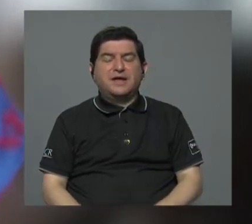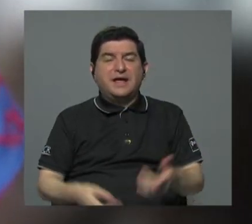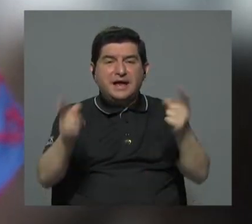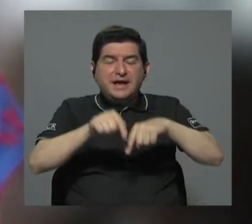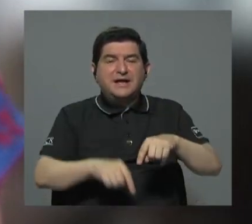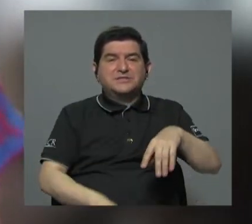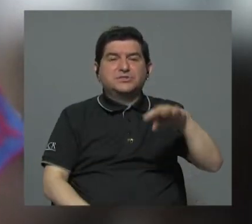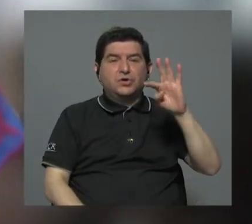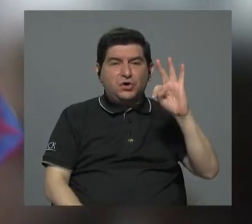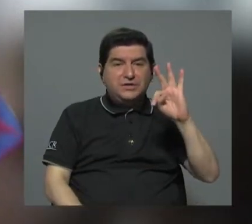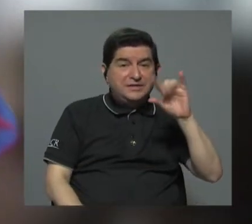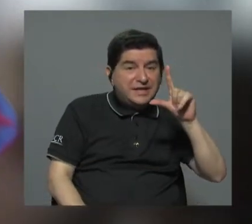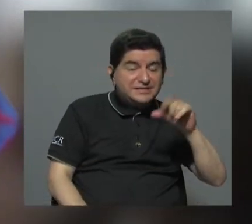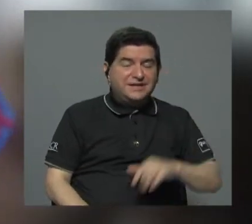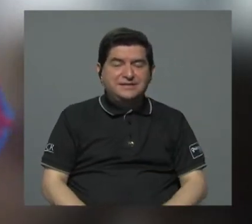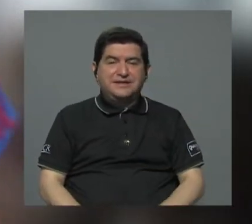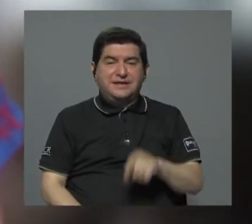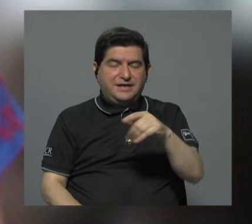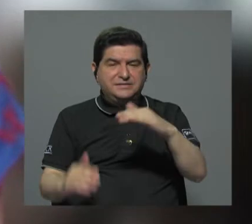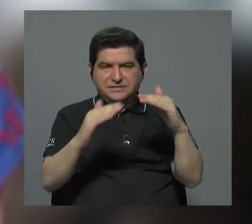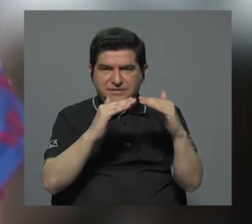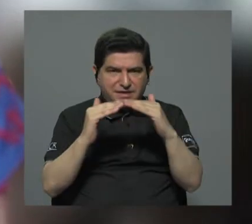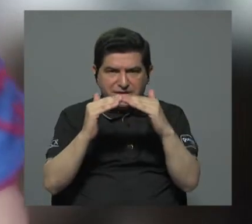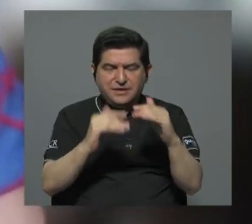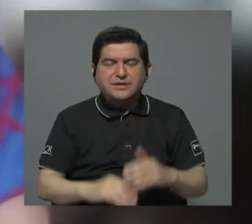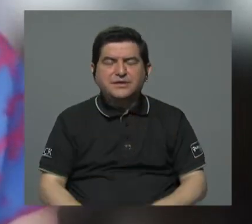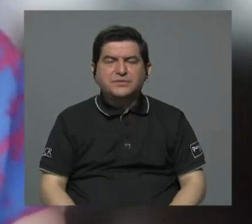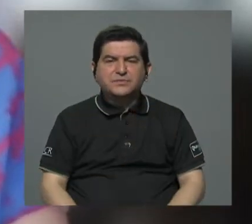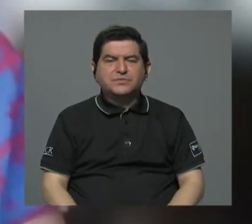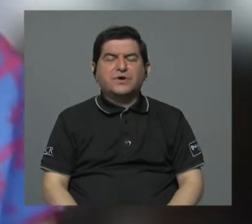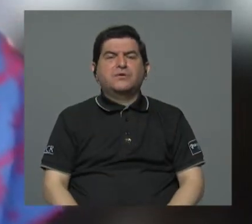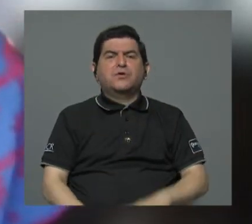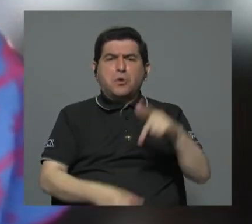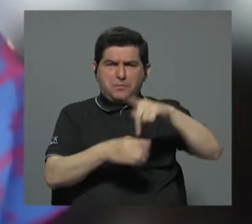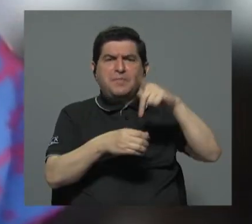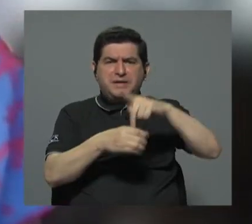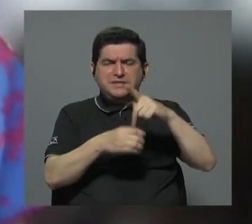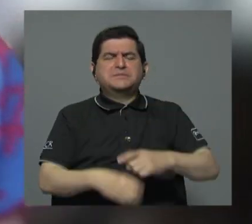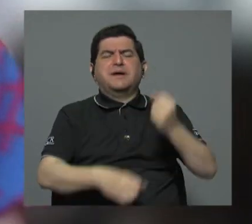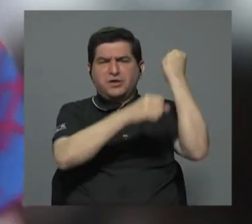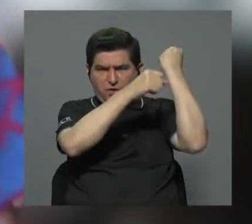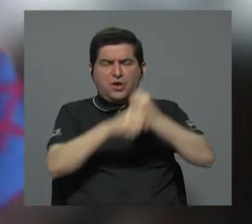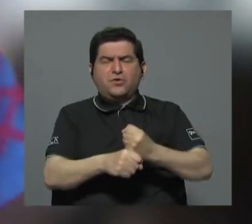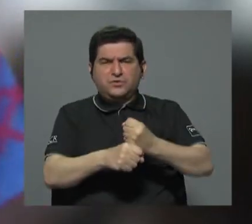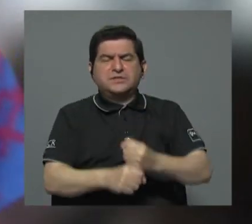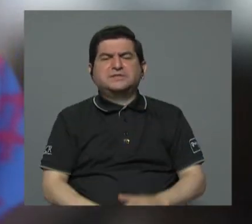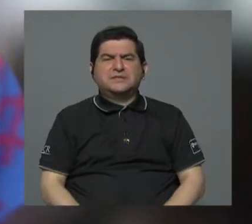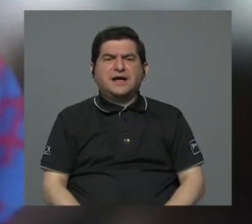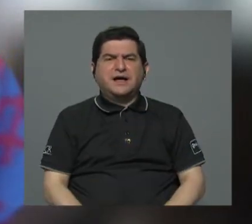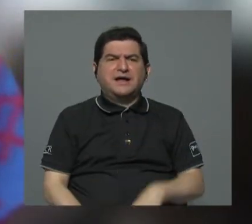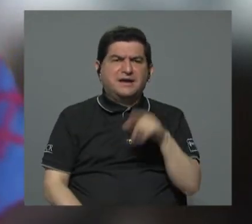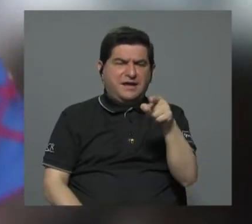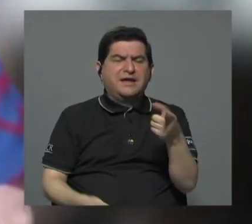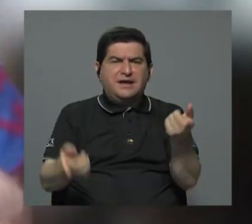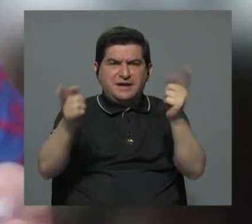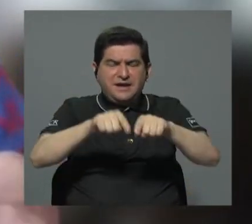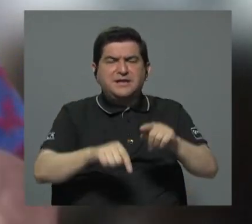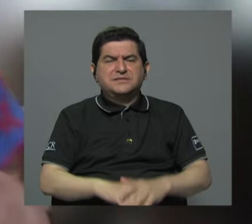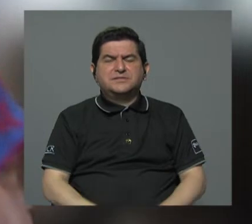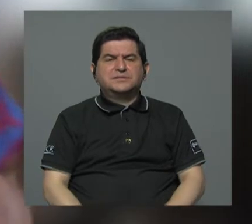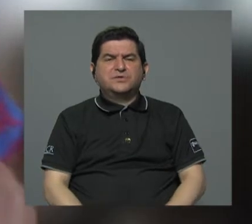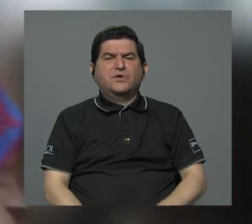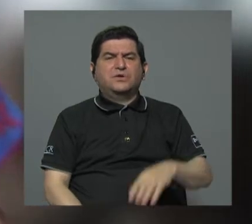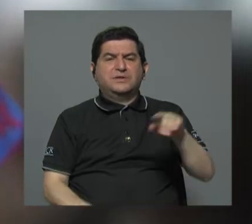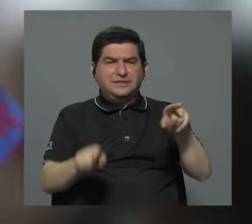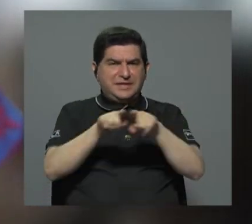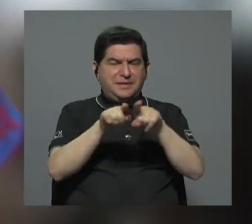tlaxcaltecas participaron en la conquista junto a los españoles, la conquista de Tenochtitlan. Tenochtitlan y Tlatelolco, que son los dos